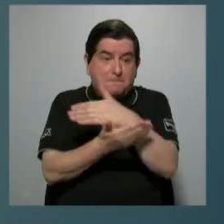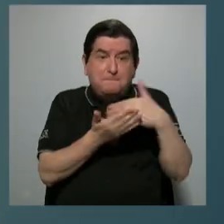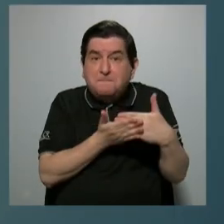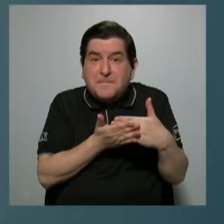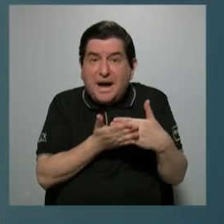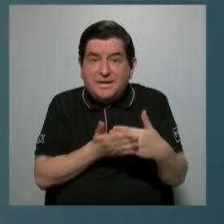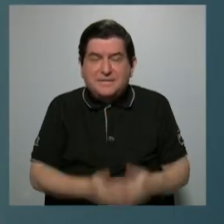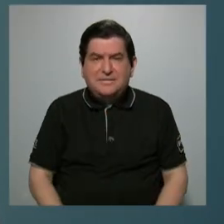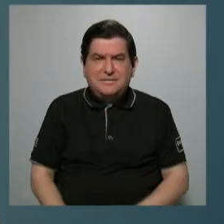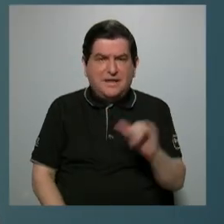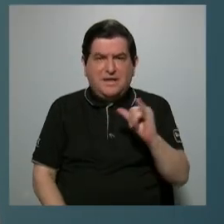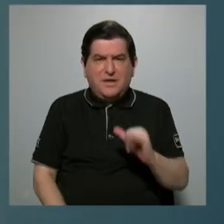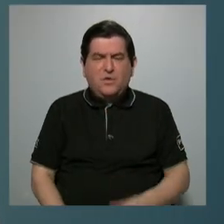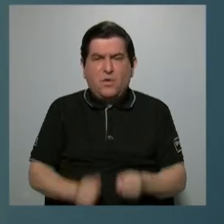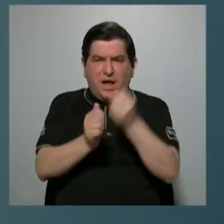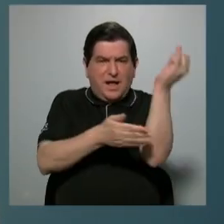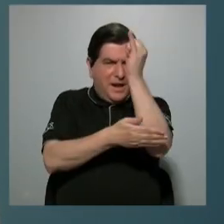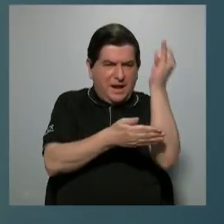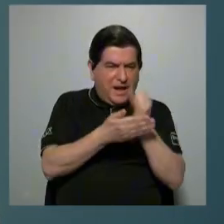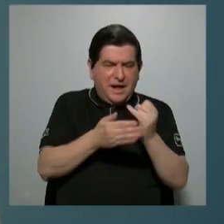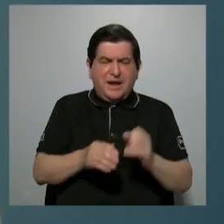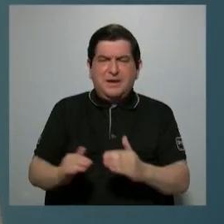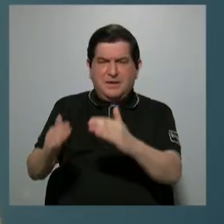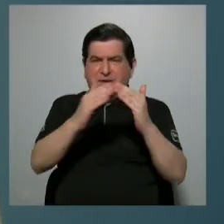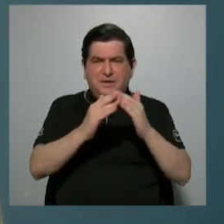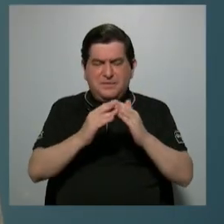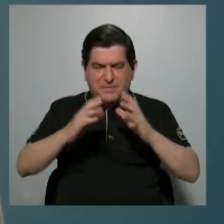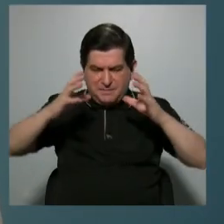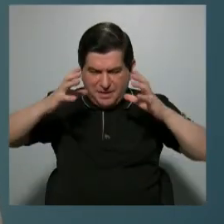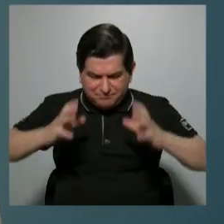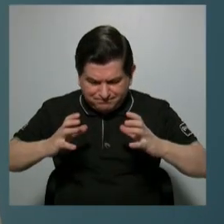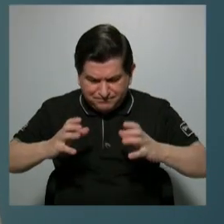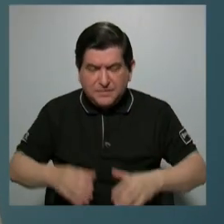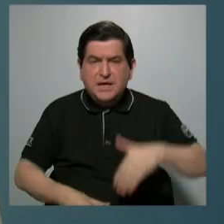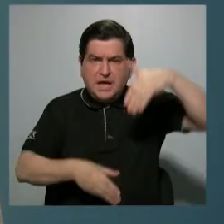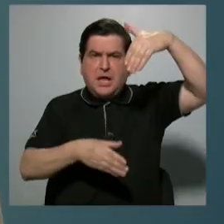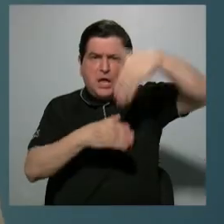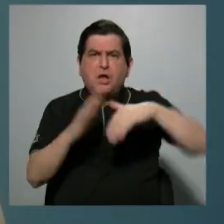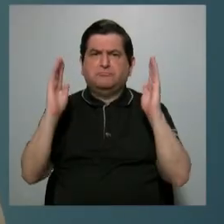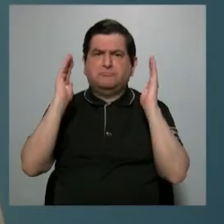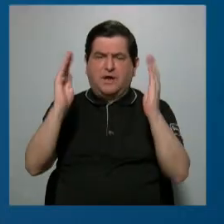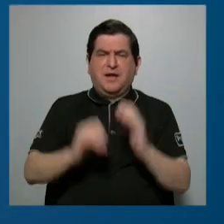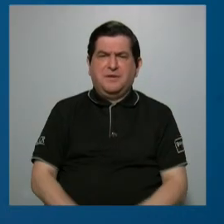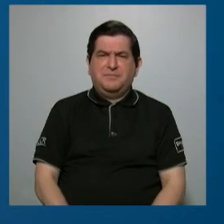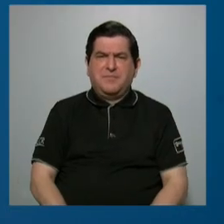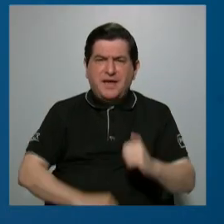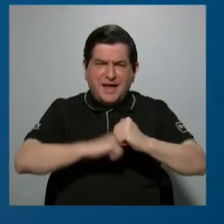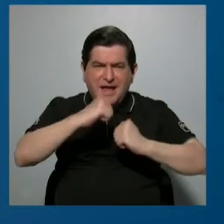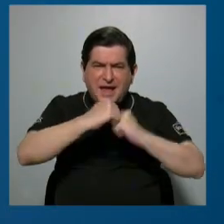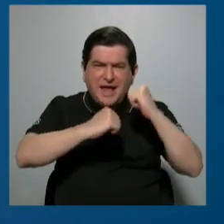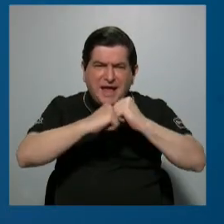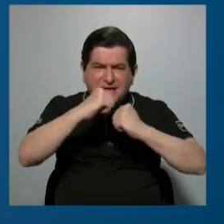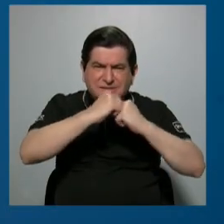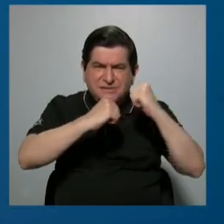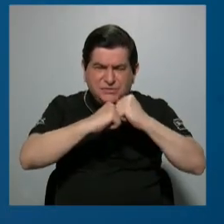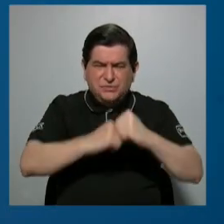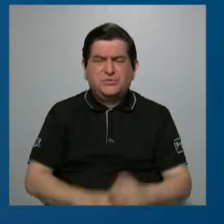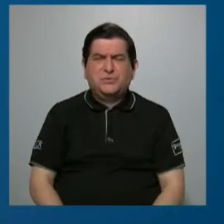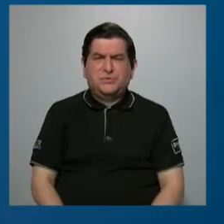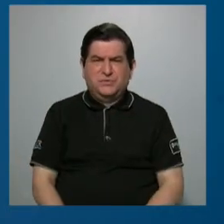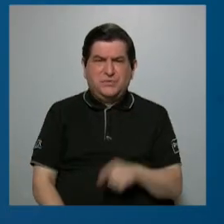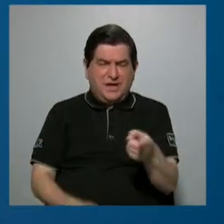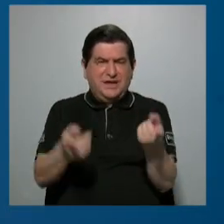un recorte en el mapa de una ciudad, y hacen una intervención muy grande. Se siembra infraestructura que se llama estructurante,